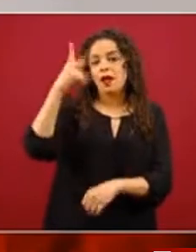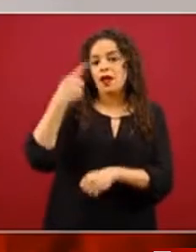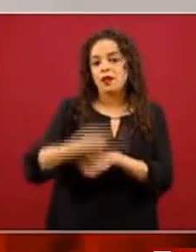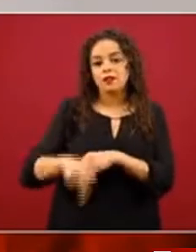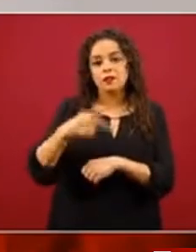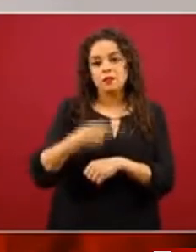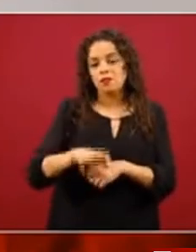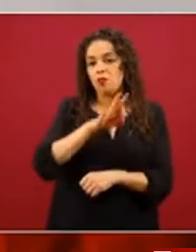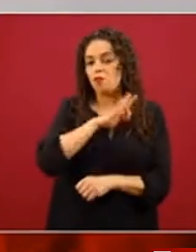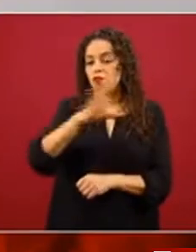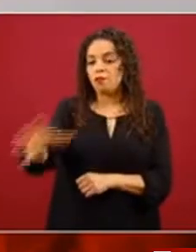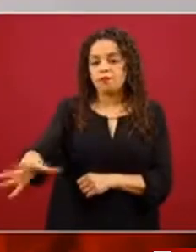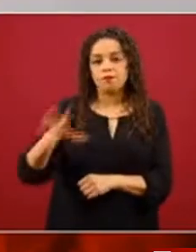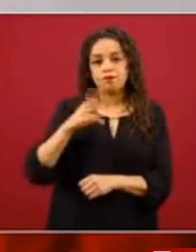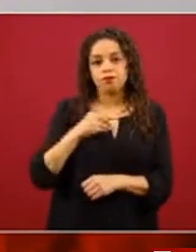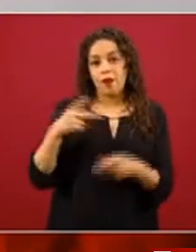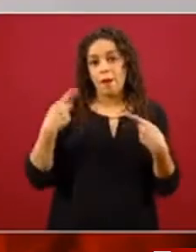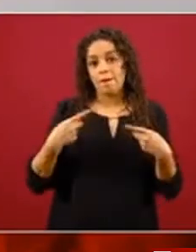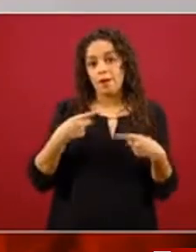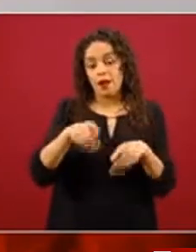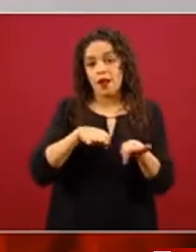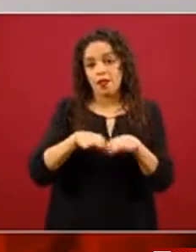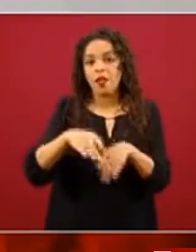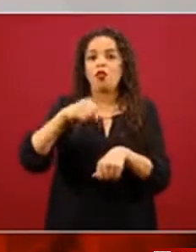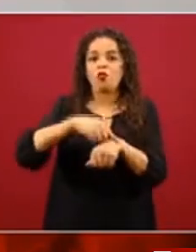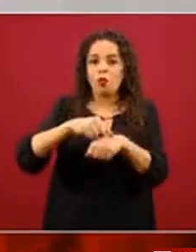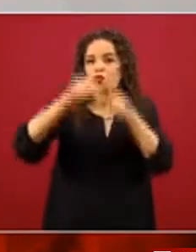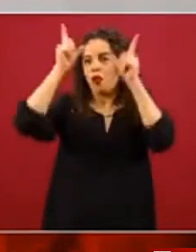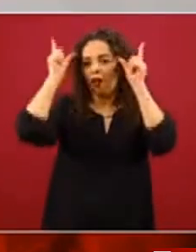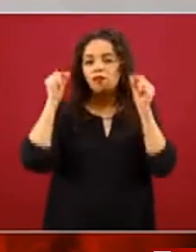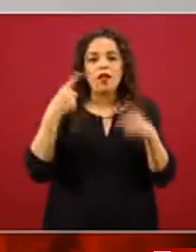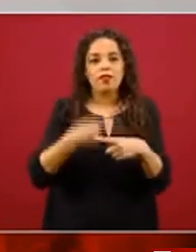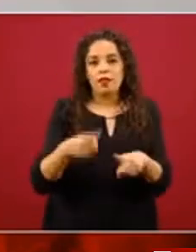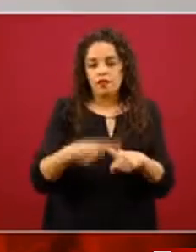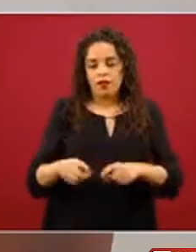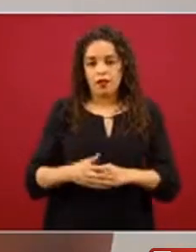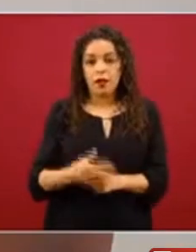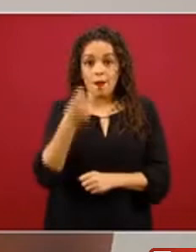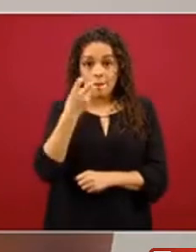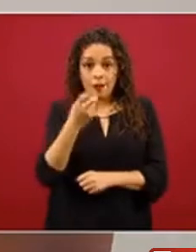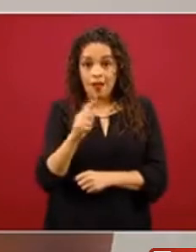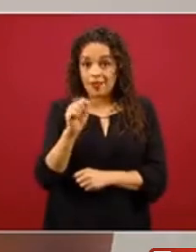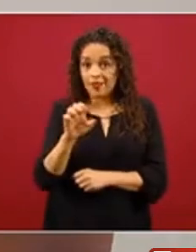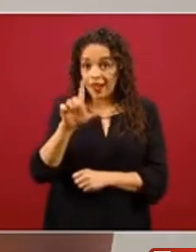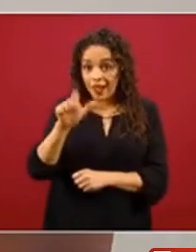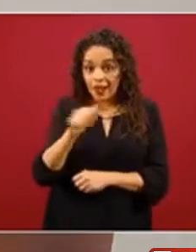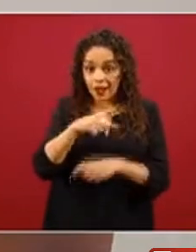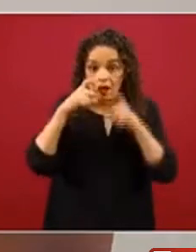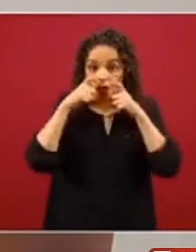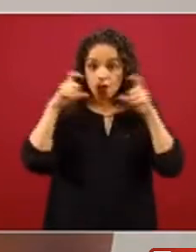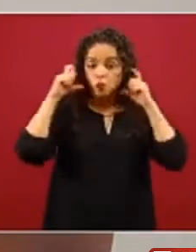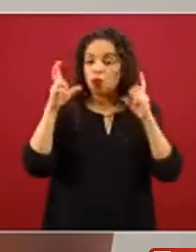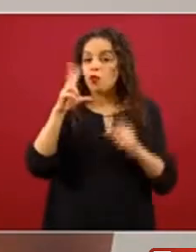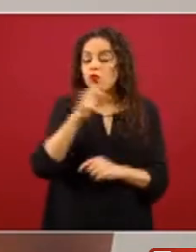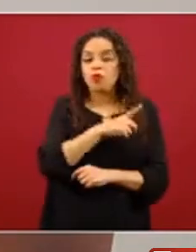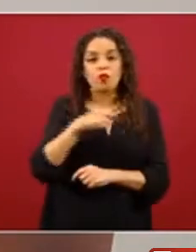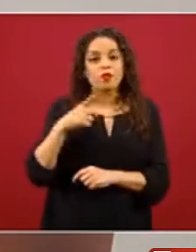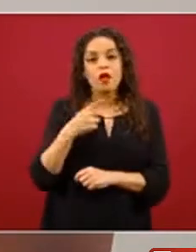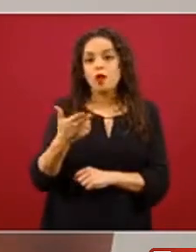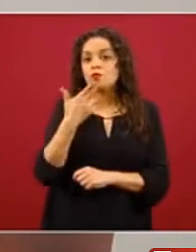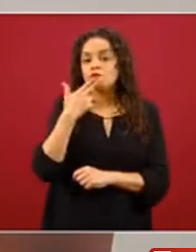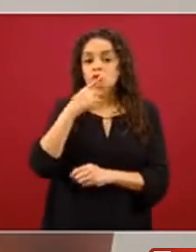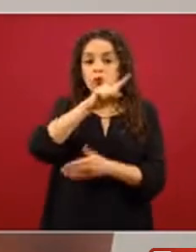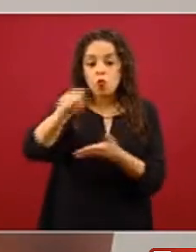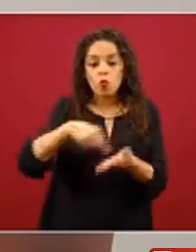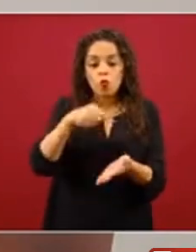salud, por lo que comentábamos. Entonces, estos cubrebocas de tela no se deben de utilizar en ambientes